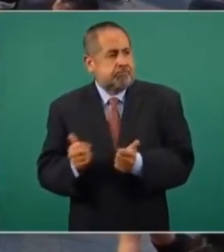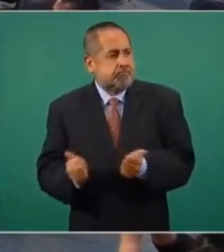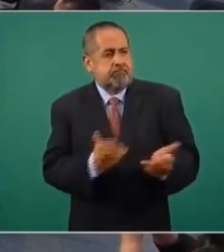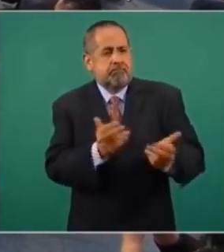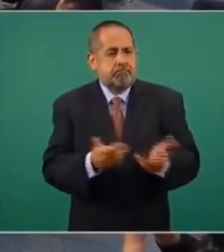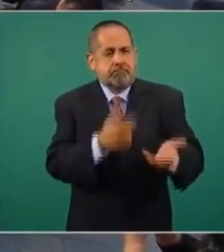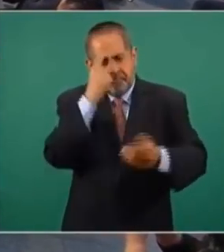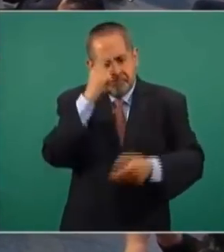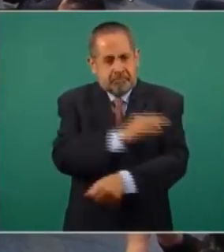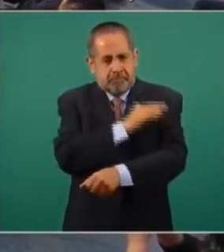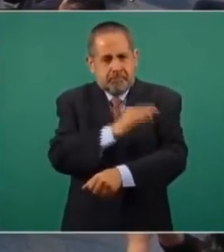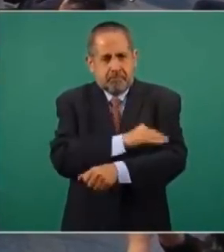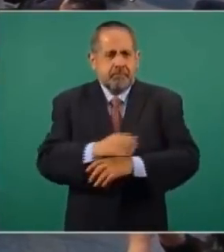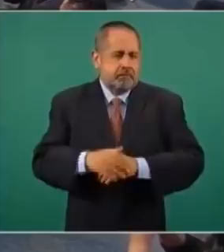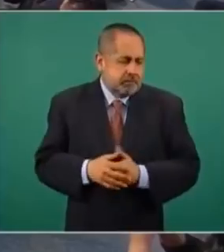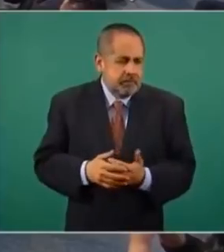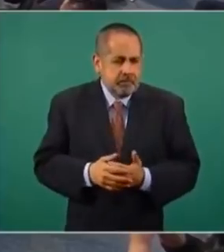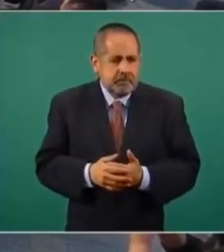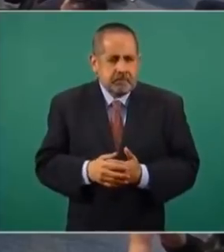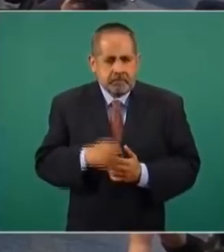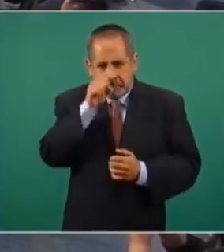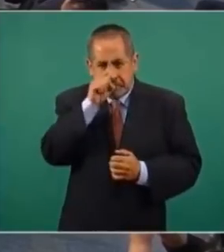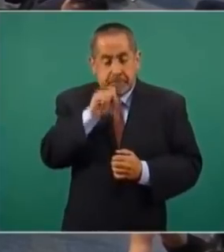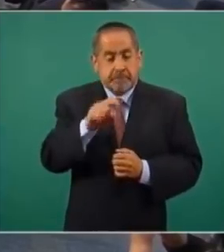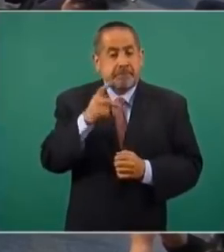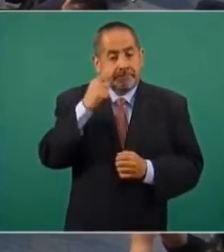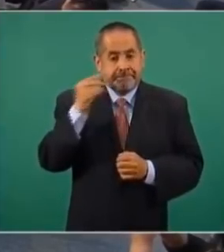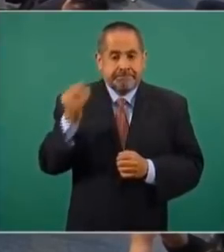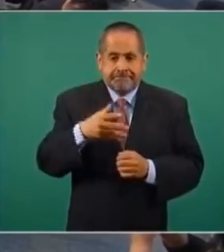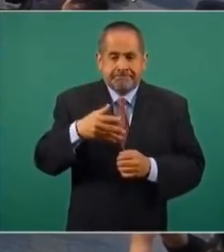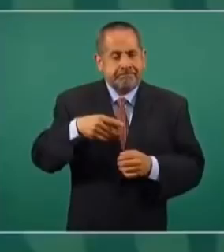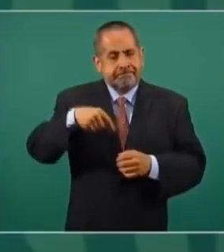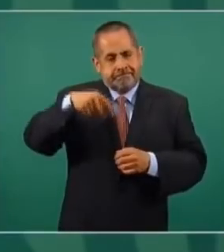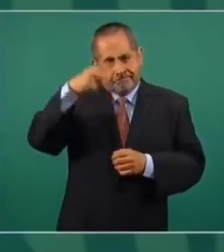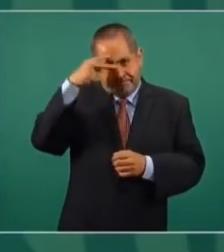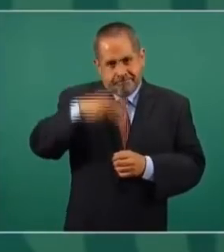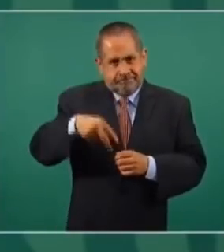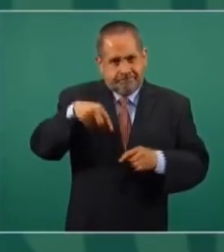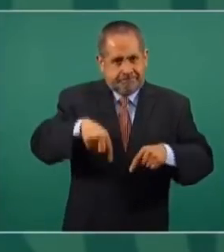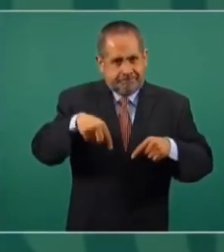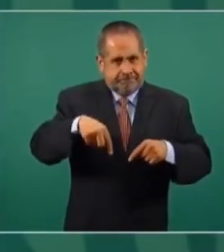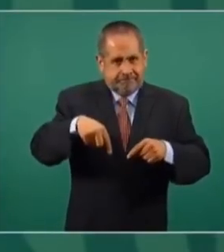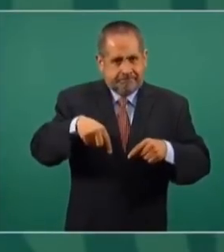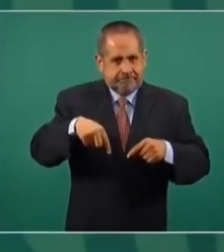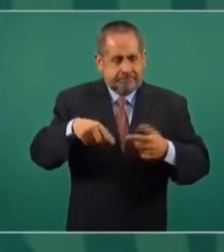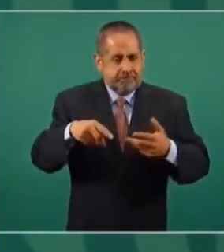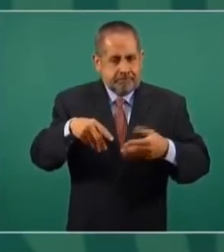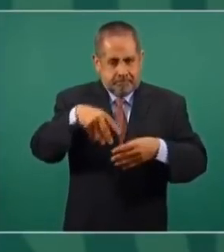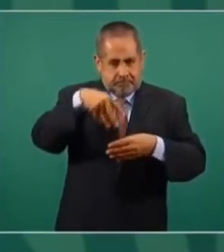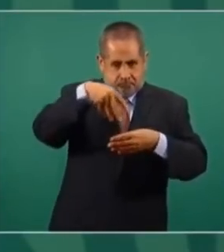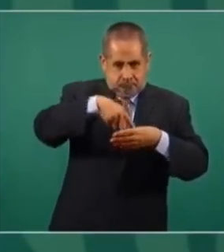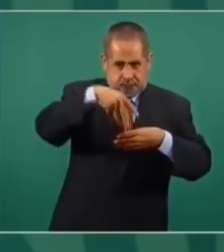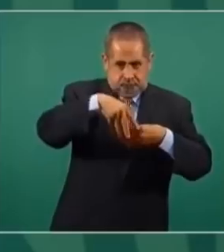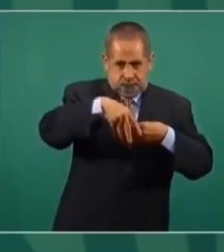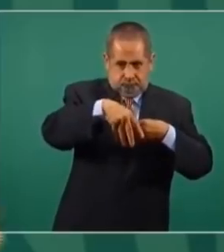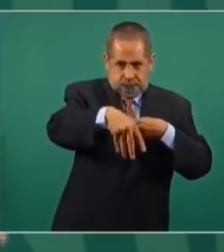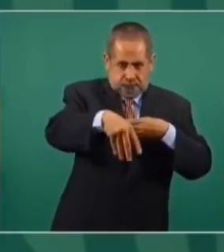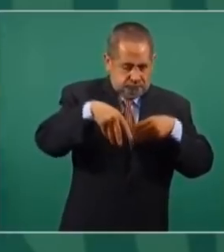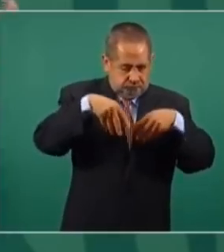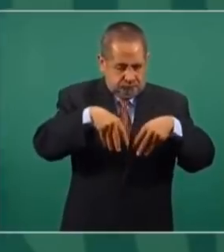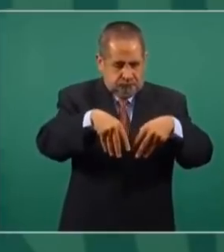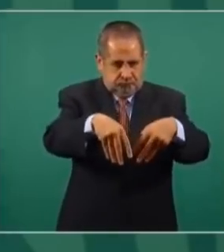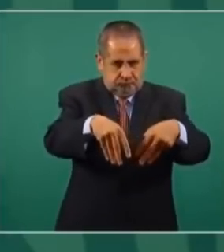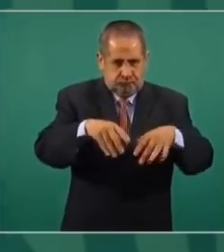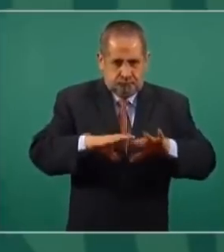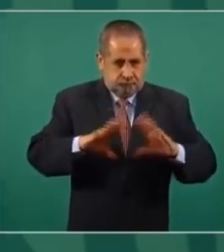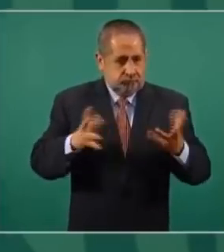vacunas. Aun cuando se envasen las vacunas en México, no